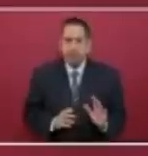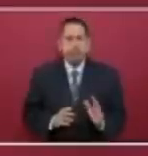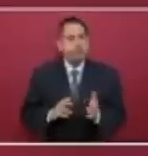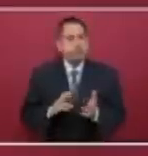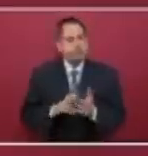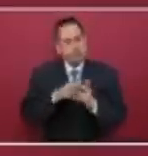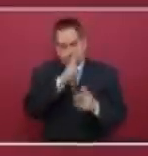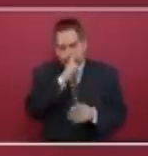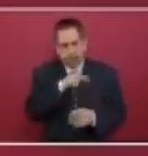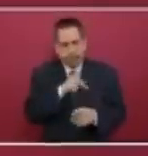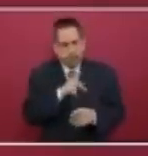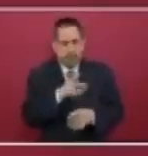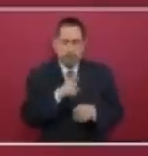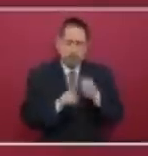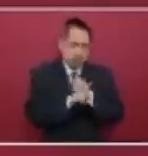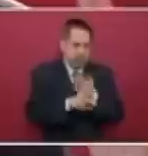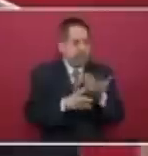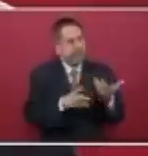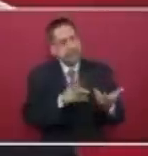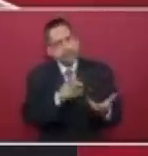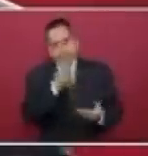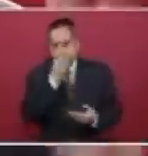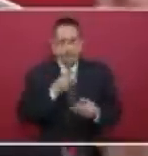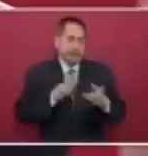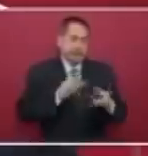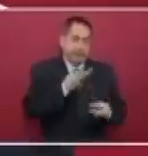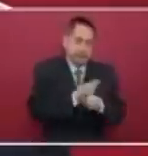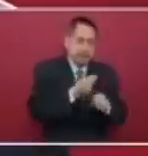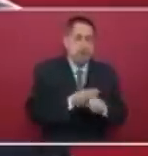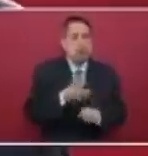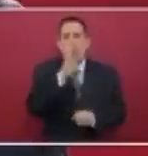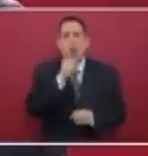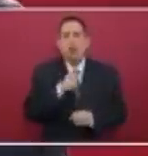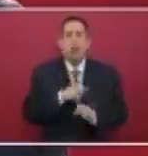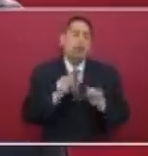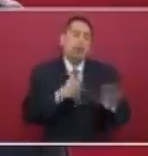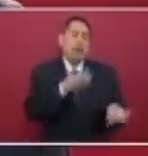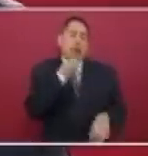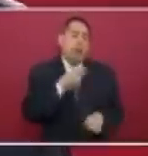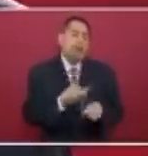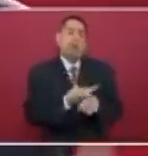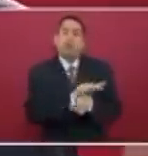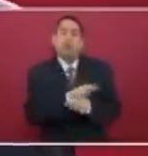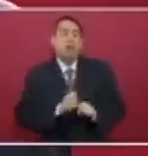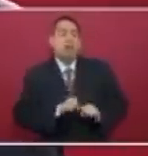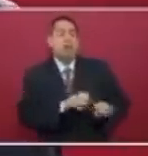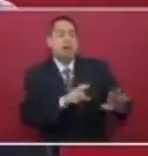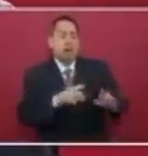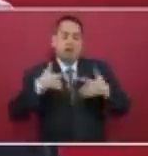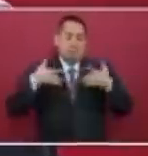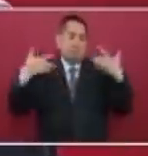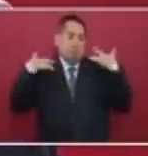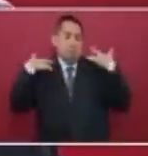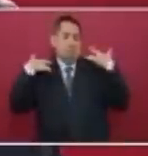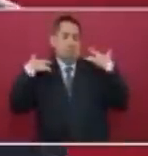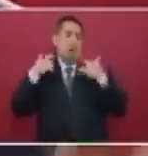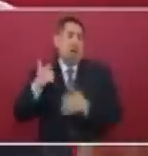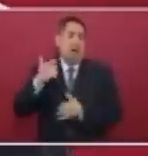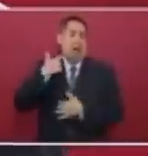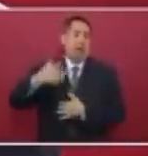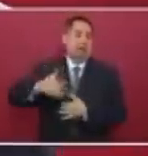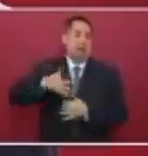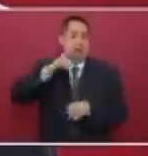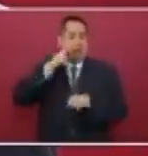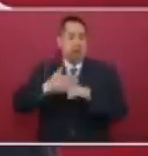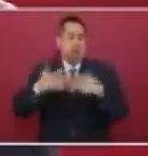enfrentar los problemas de decir ahí quedó no lo hicimos nosotros no es nuestra